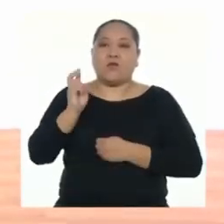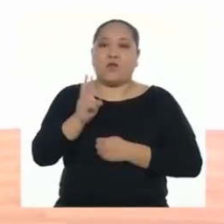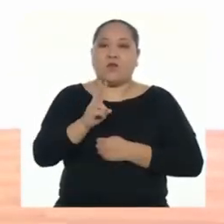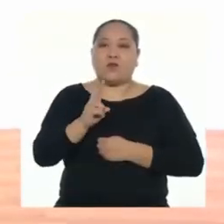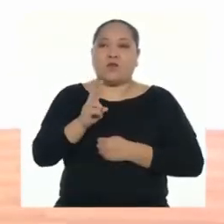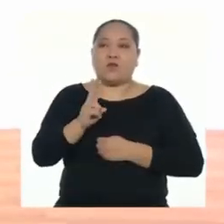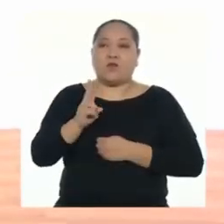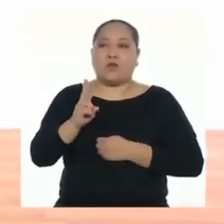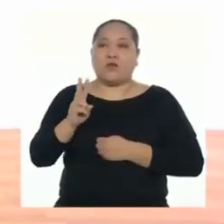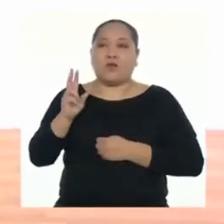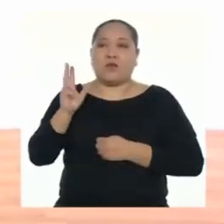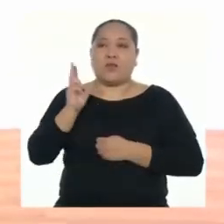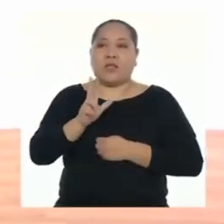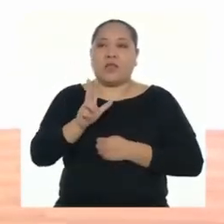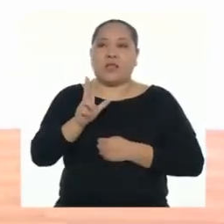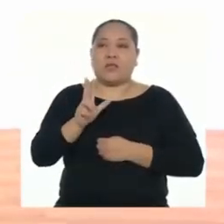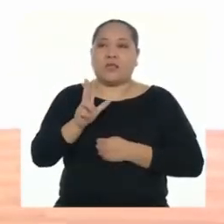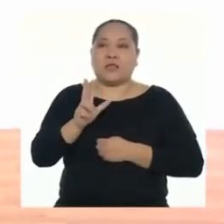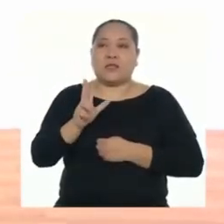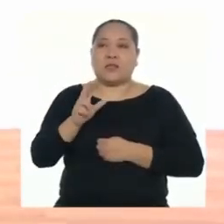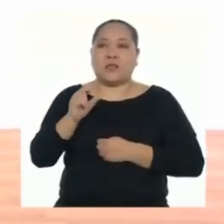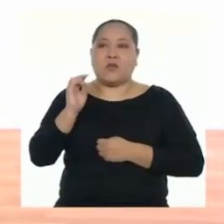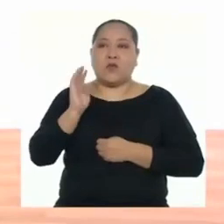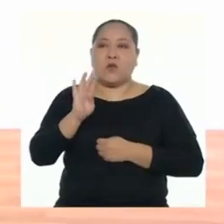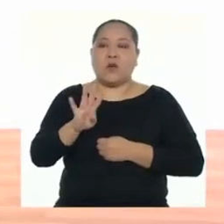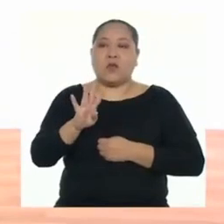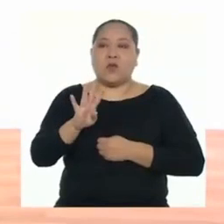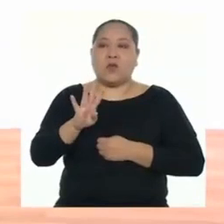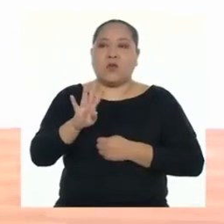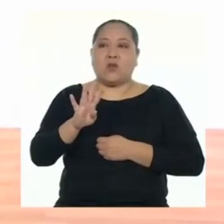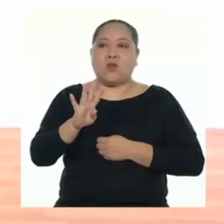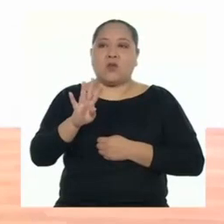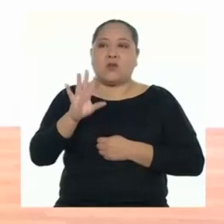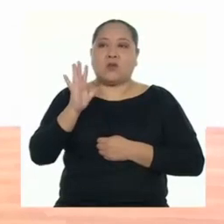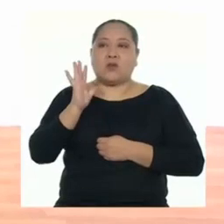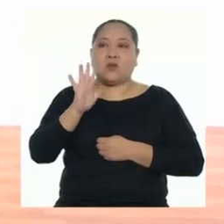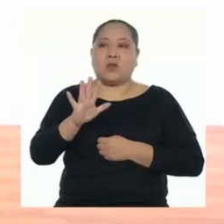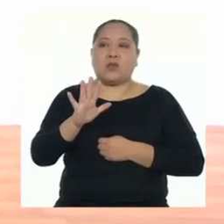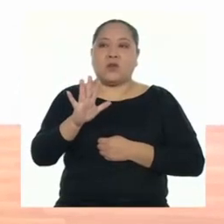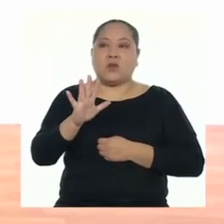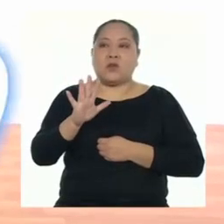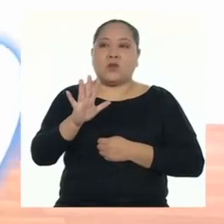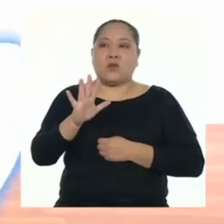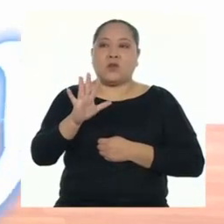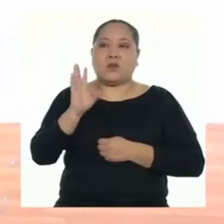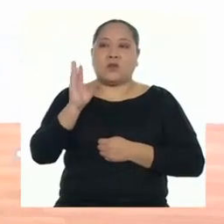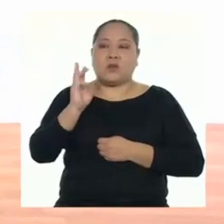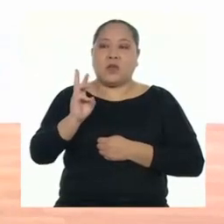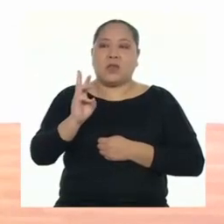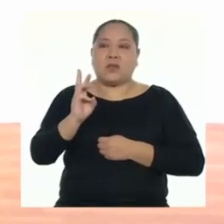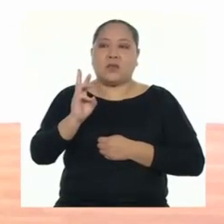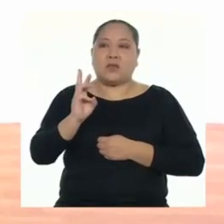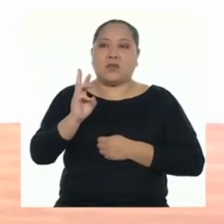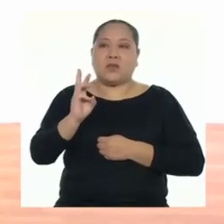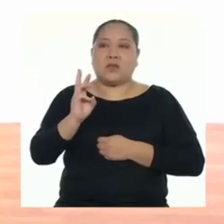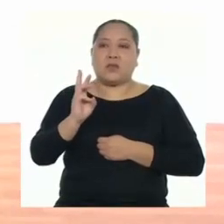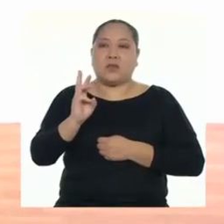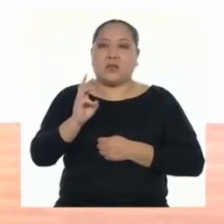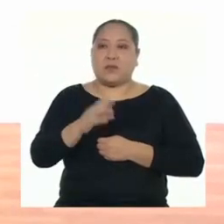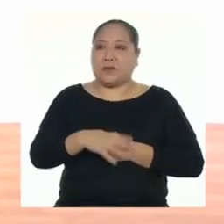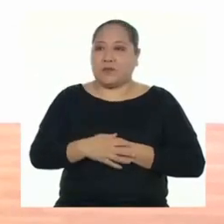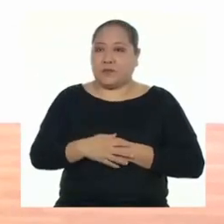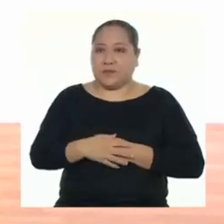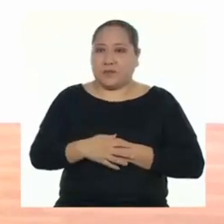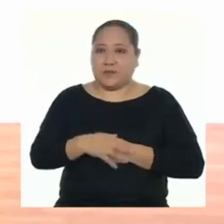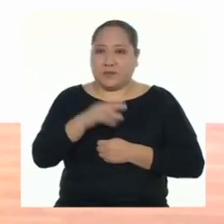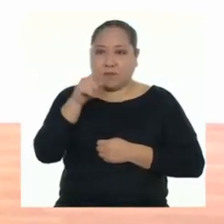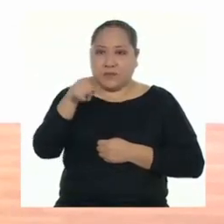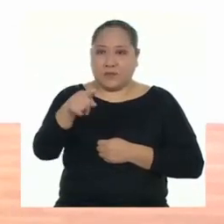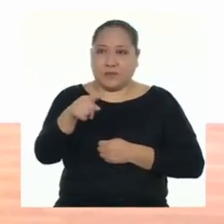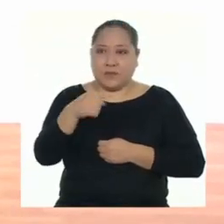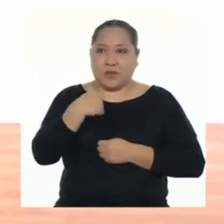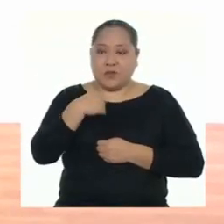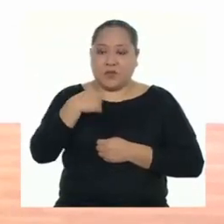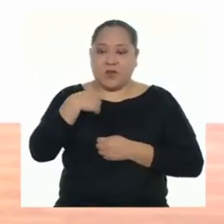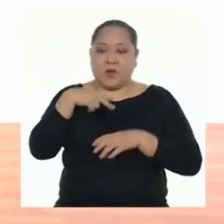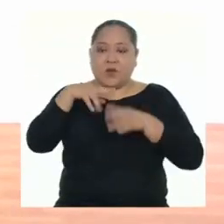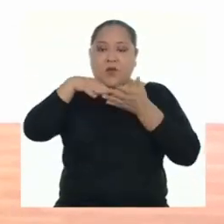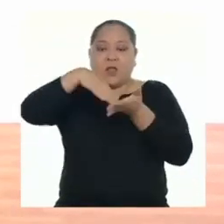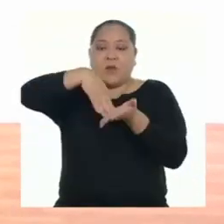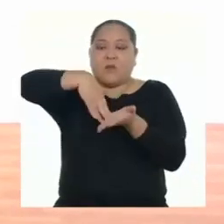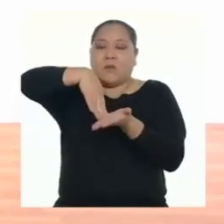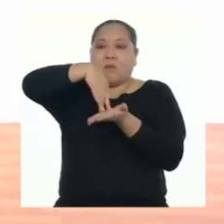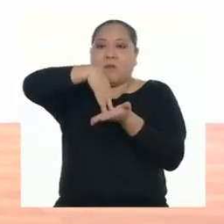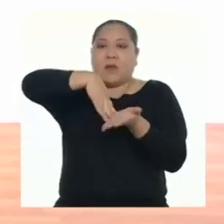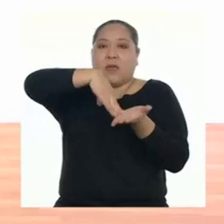2, 3, 4, 5, 6. Si se dan cuenta, siempre estoy en la media